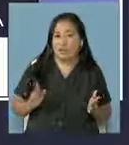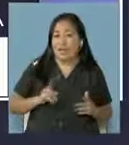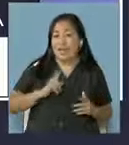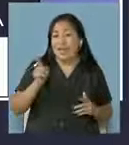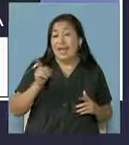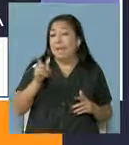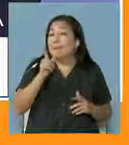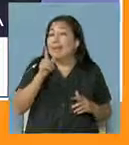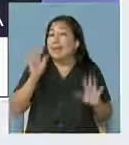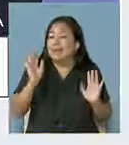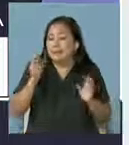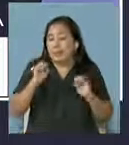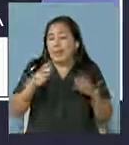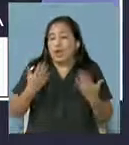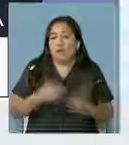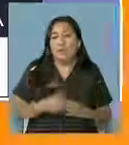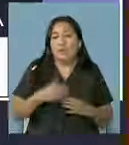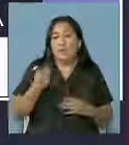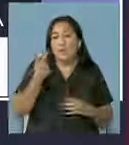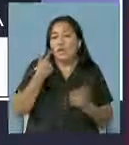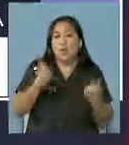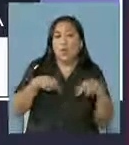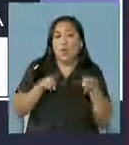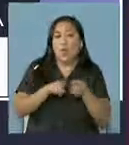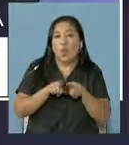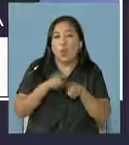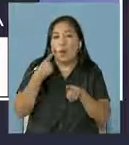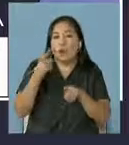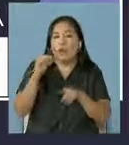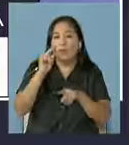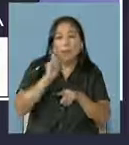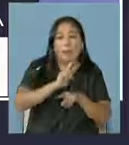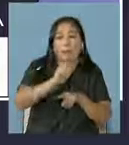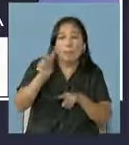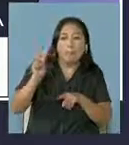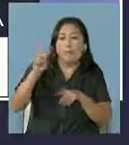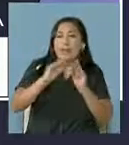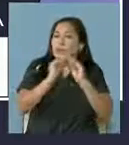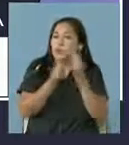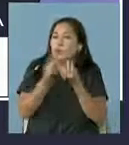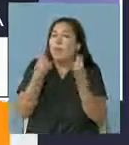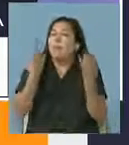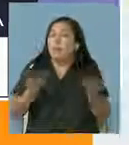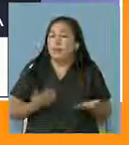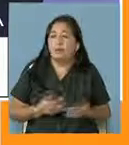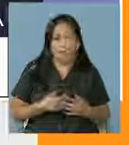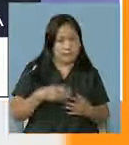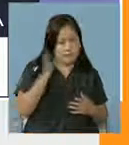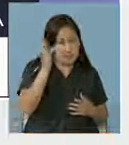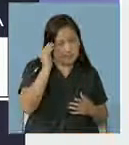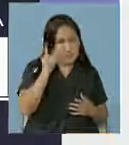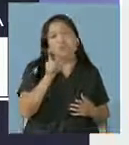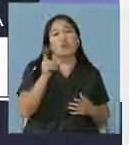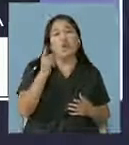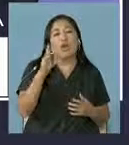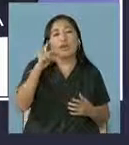ese punto cree que hay margen de mejora como te decía antes Igualmente los dirigentes lo empiezan a mirar de rejo por los resultados recordemos que Cristian